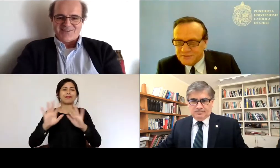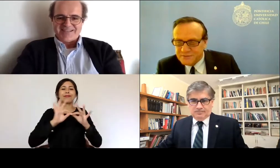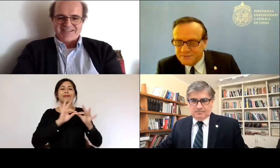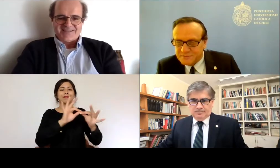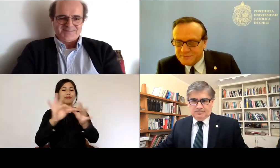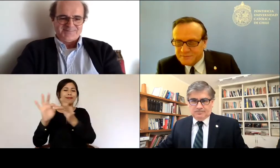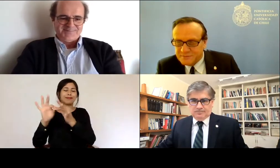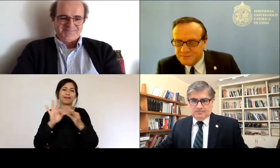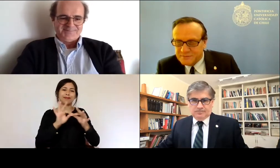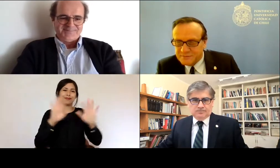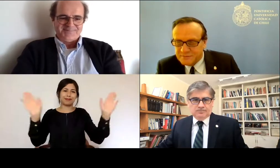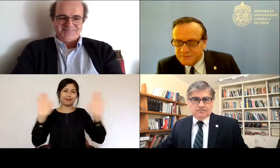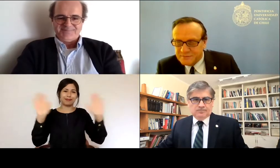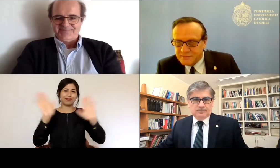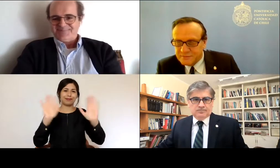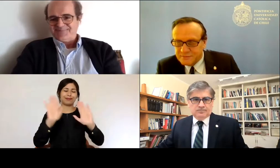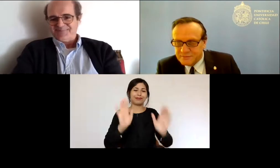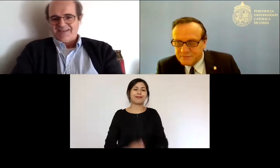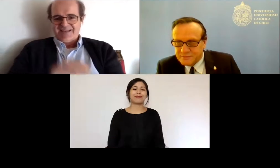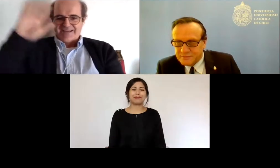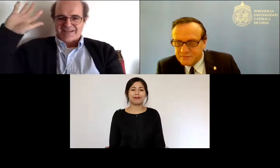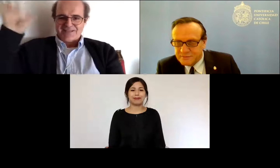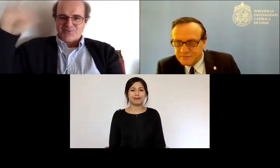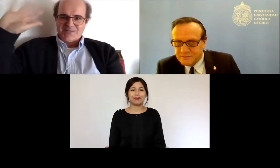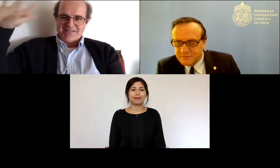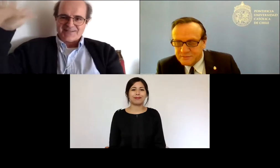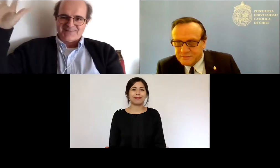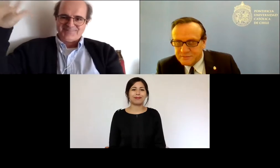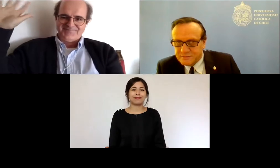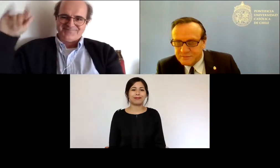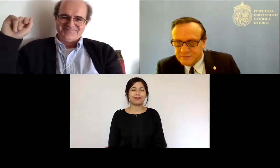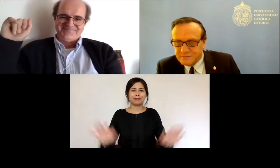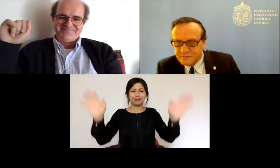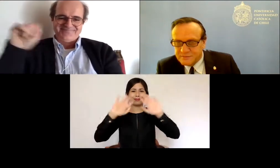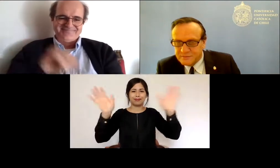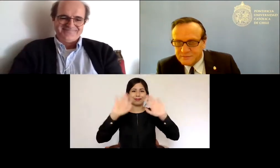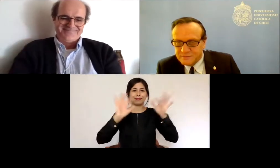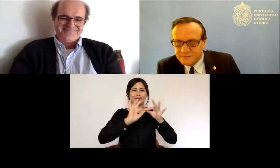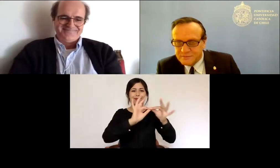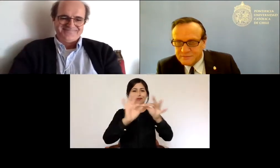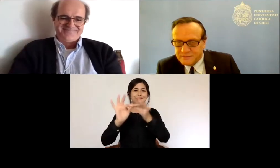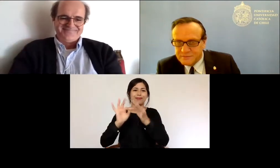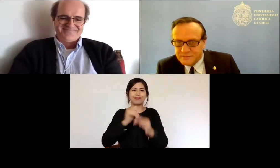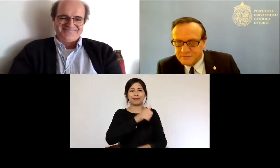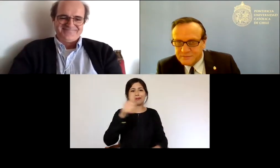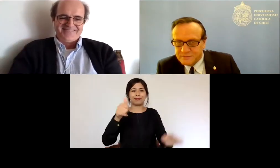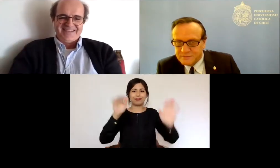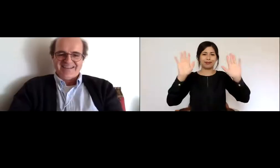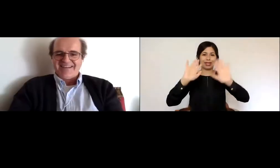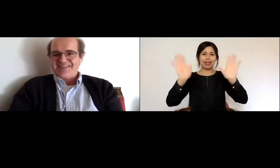adiós gracias gracias Ignacio chau gracias a todo el equipo chau chau gracias